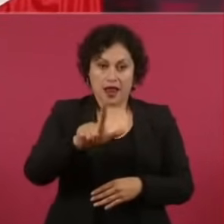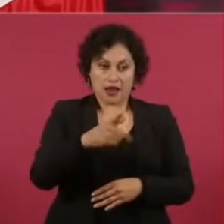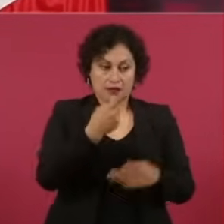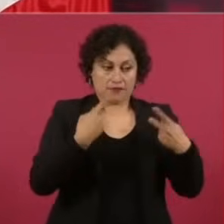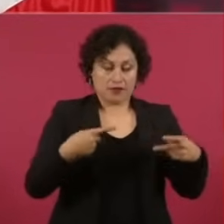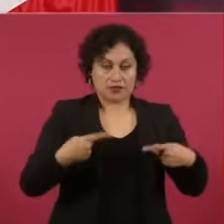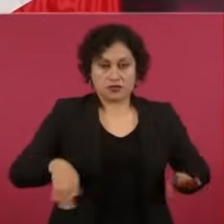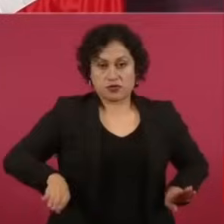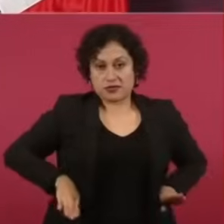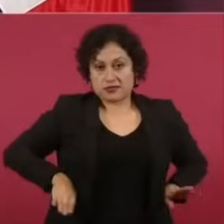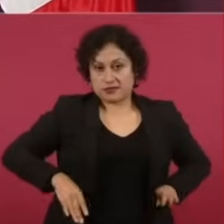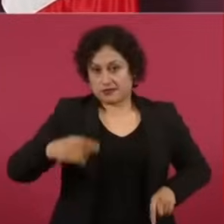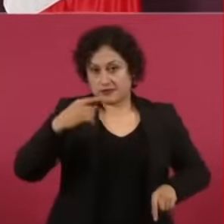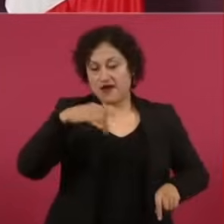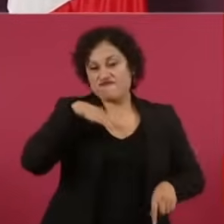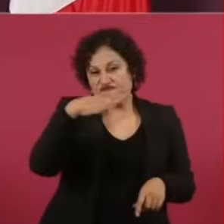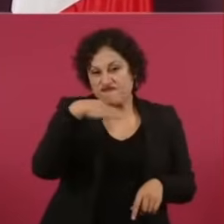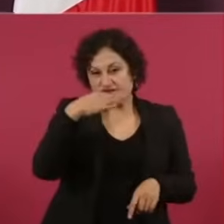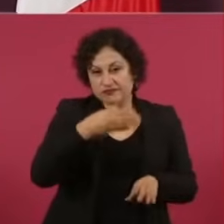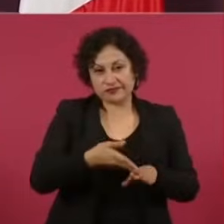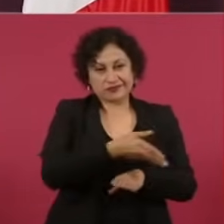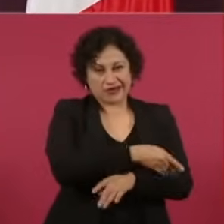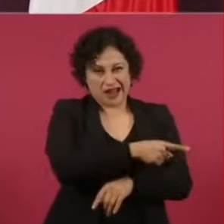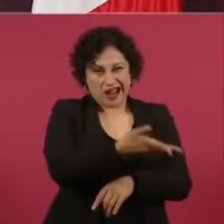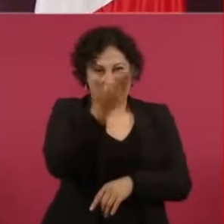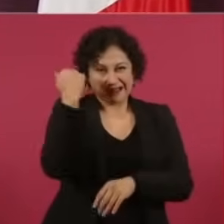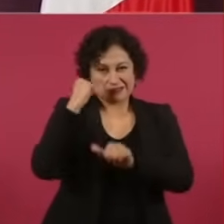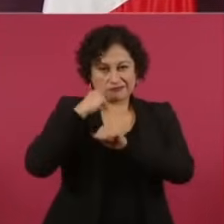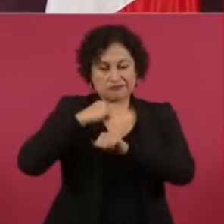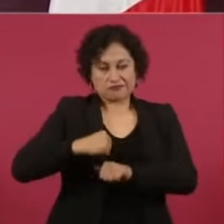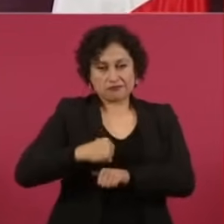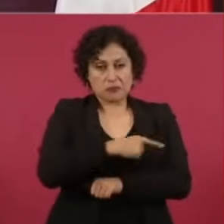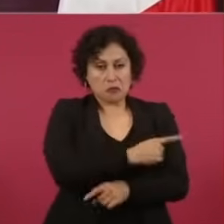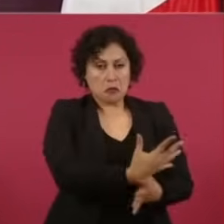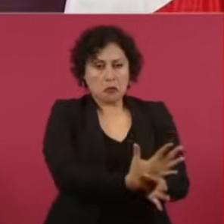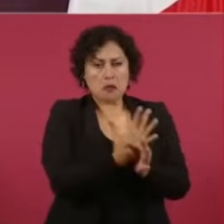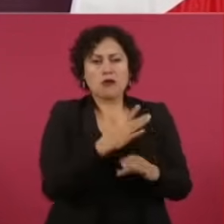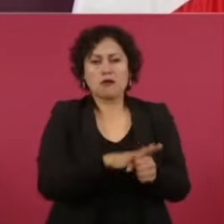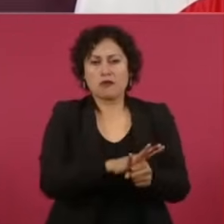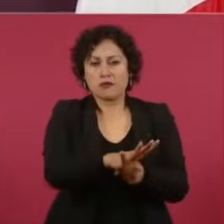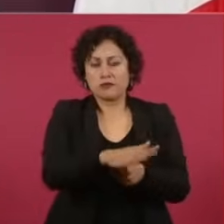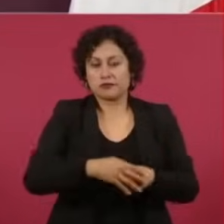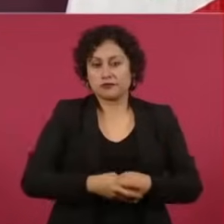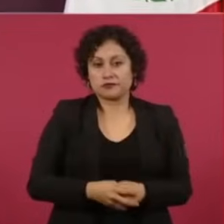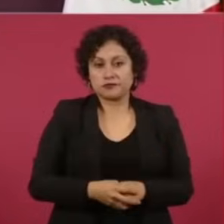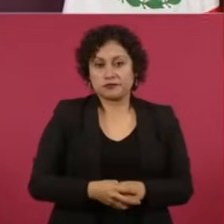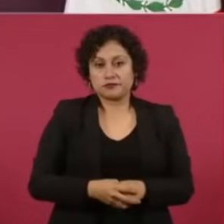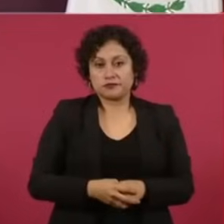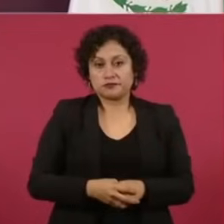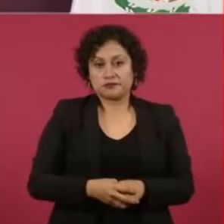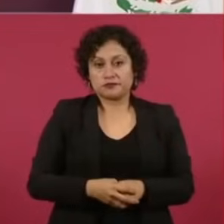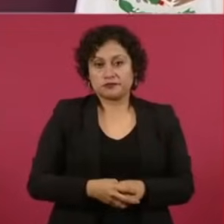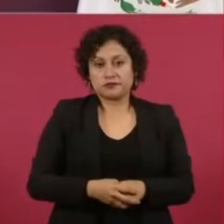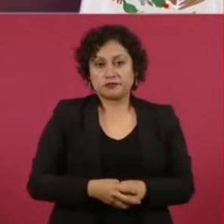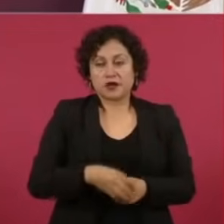que estaban al servicio de la oligarquía, siempre lo que decían es que había que apretarnos